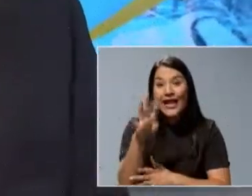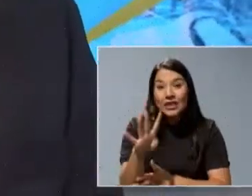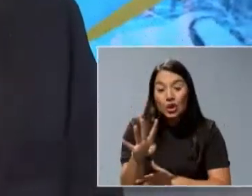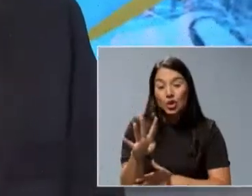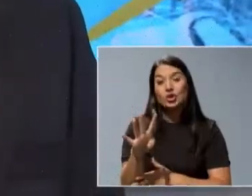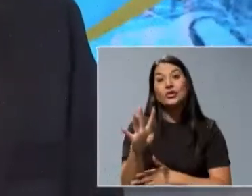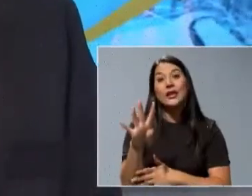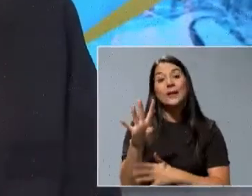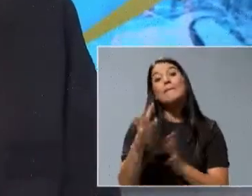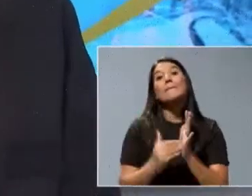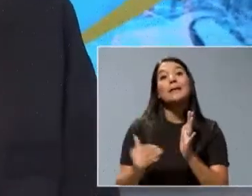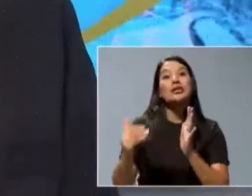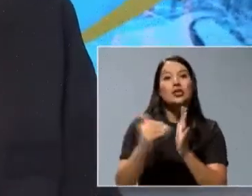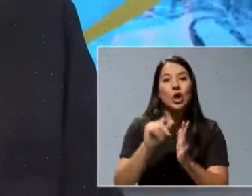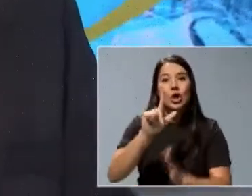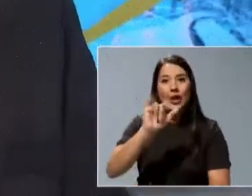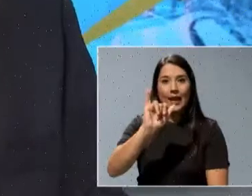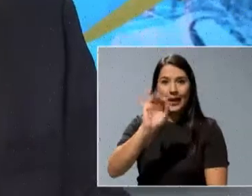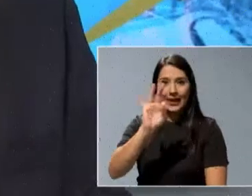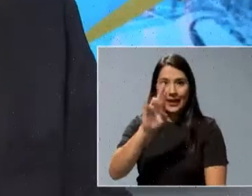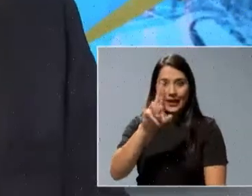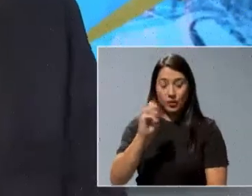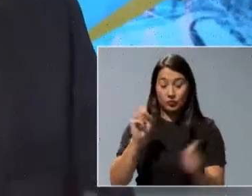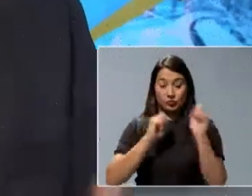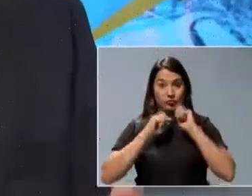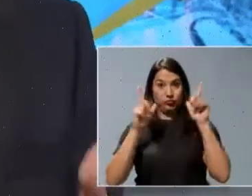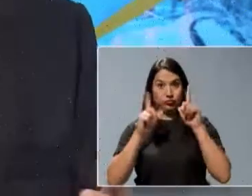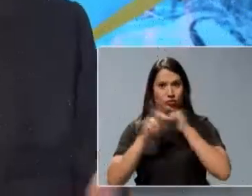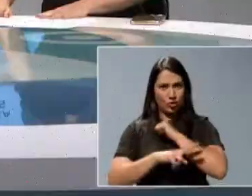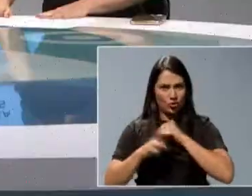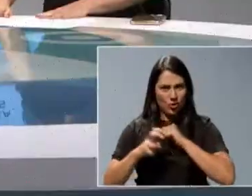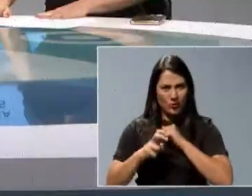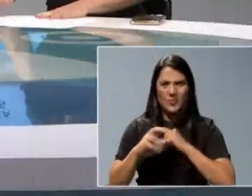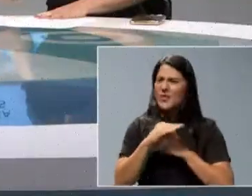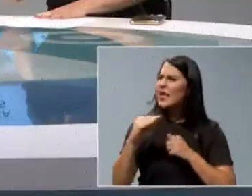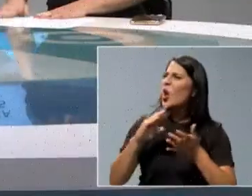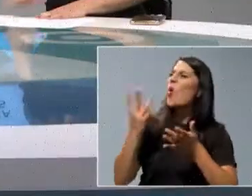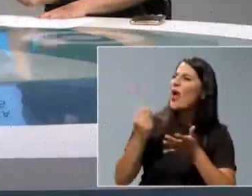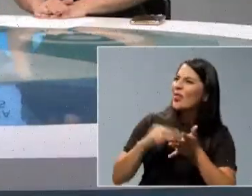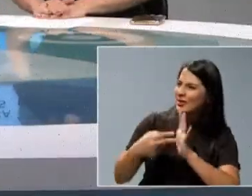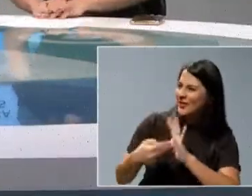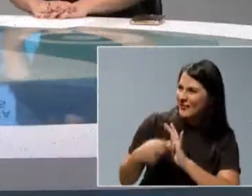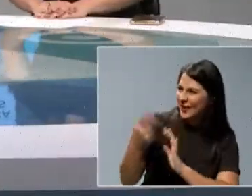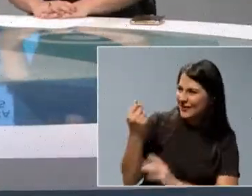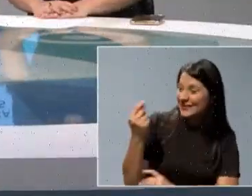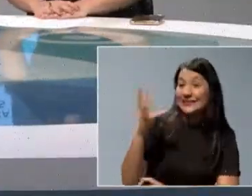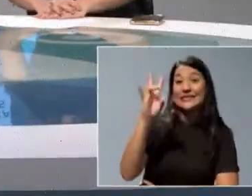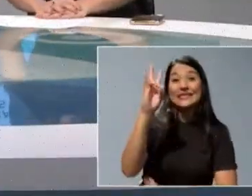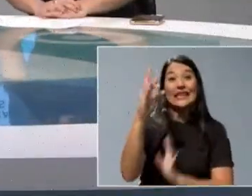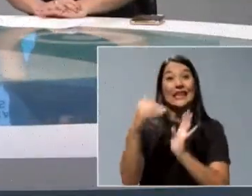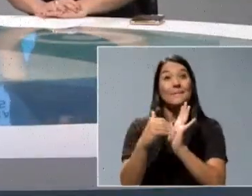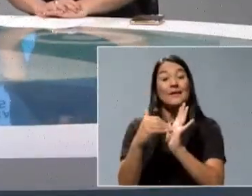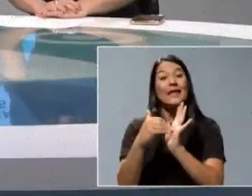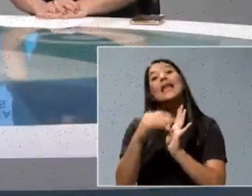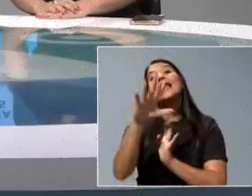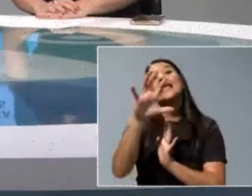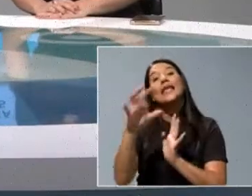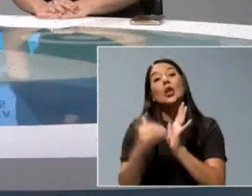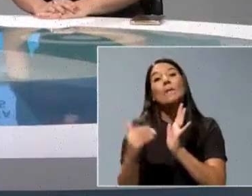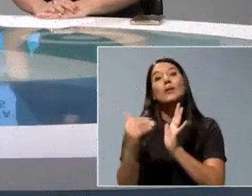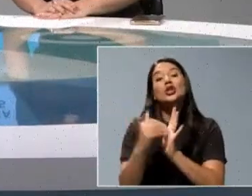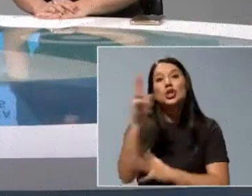pavorosa. 14 millones de litros de combustible robado. ¿Y en colones? ¿En colones cuánto es? 7.500 millones de colones. ¿Y para cuánto